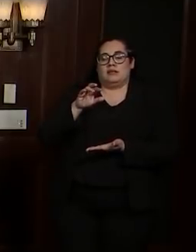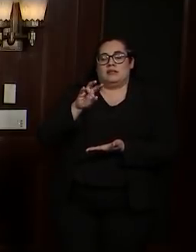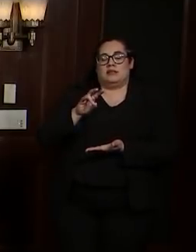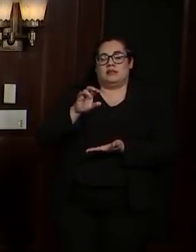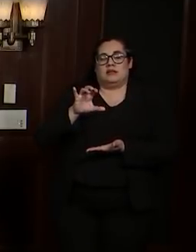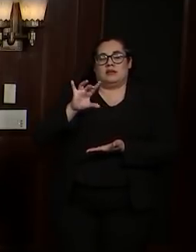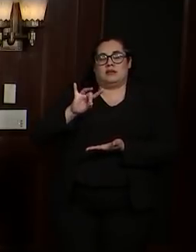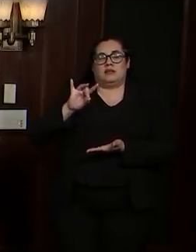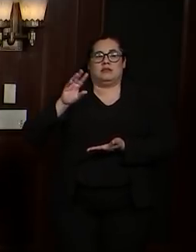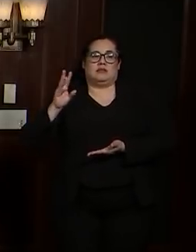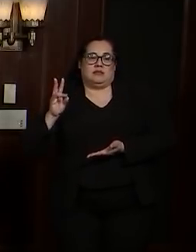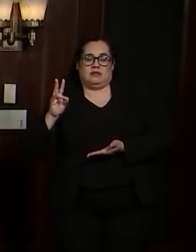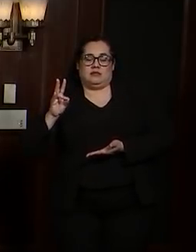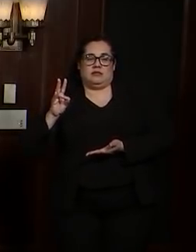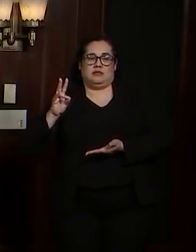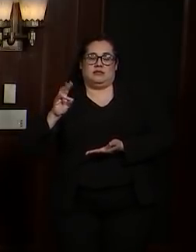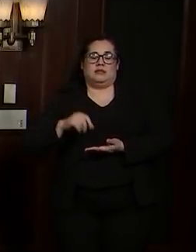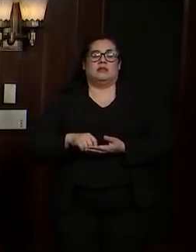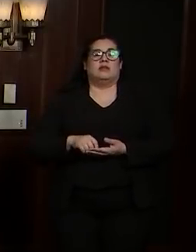1,787 casos.